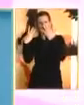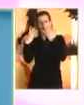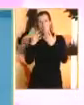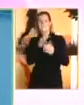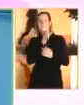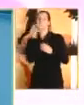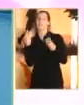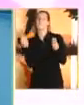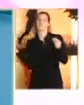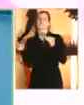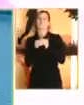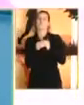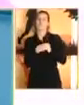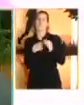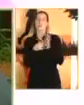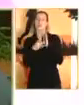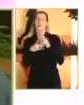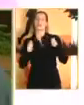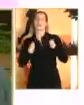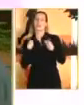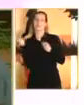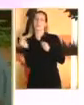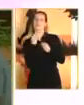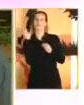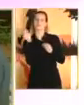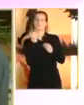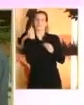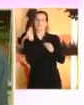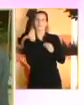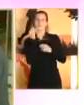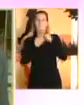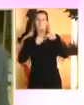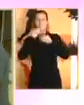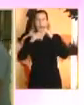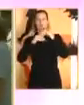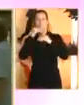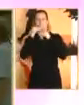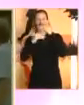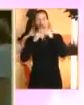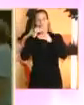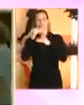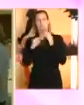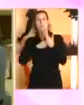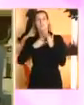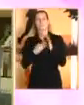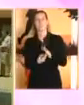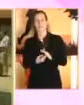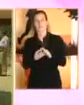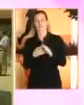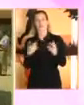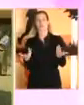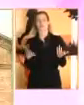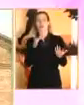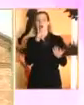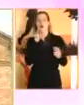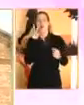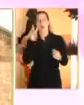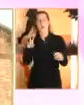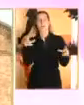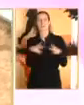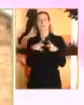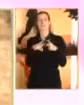vida, mejorada gracias a los avances médicos y técnicos, podemos pensar que en nuestra sociedad existe una horquilla de